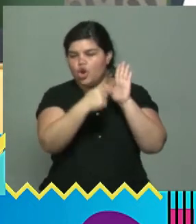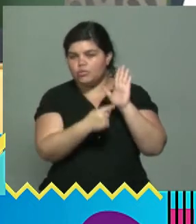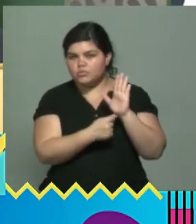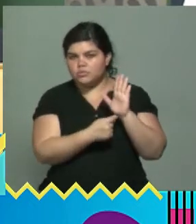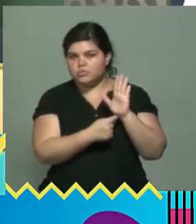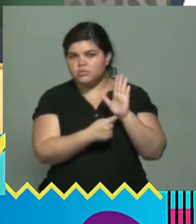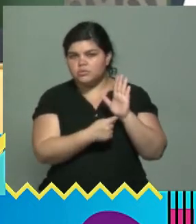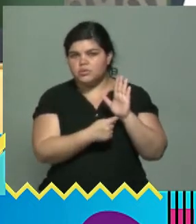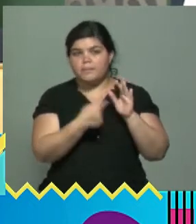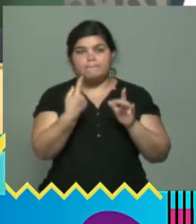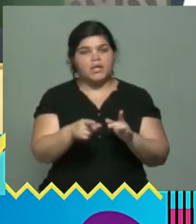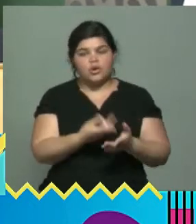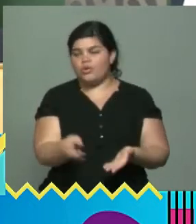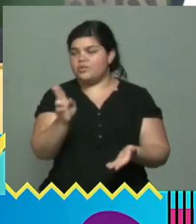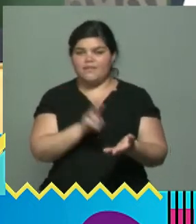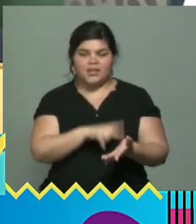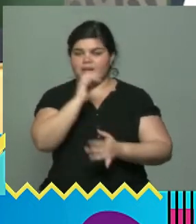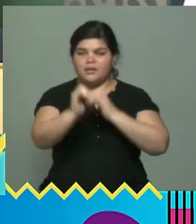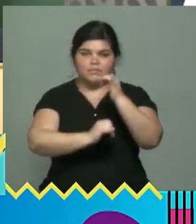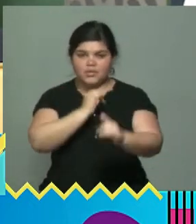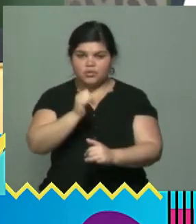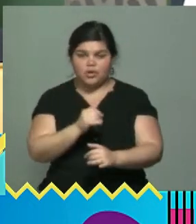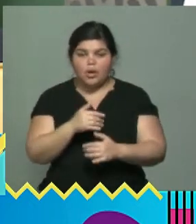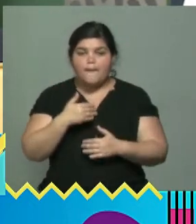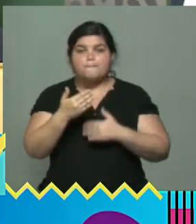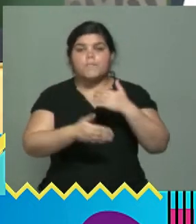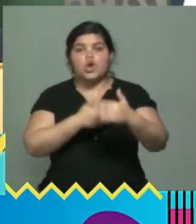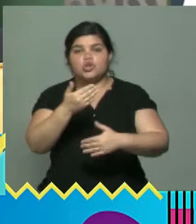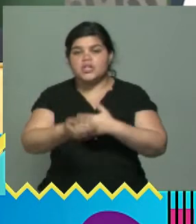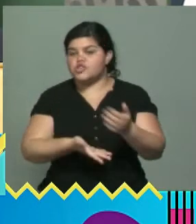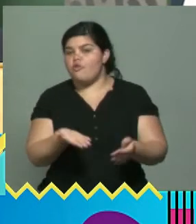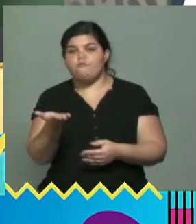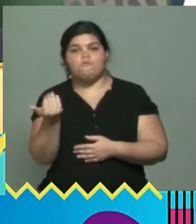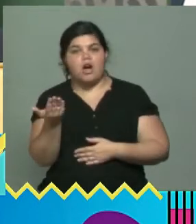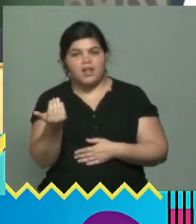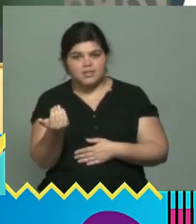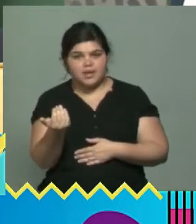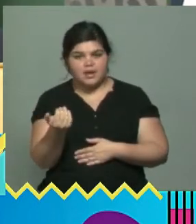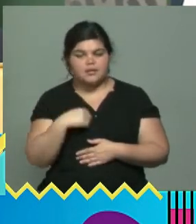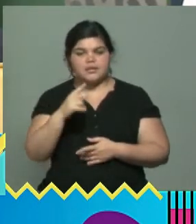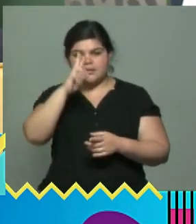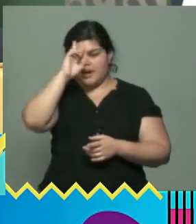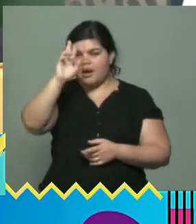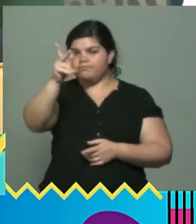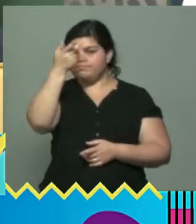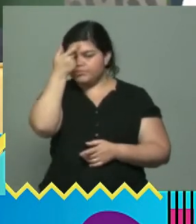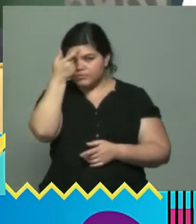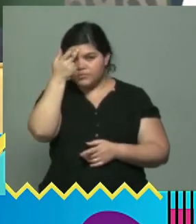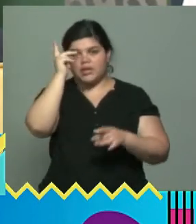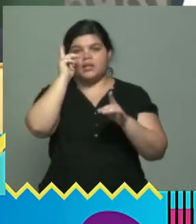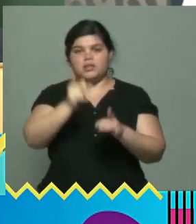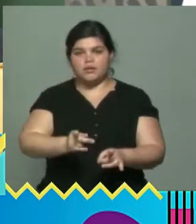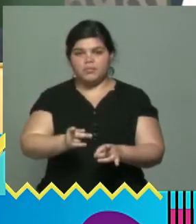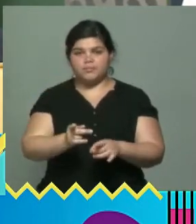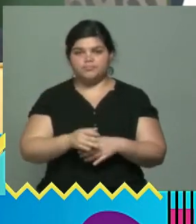para mí, insisto en lo mismo, se está en el proceso, son cambios de mentalidad y además no nos olvidemos de